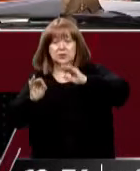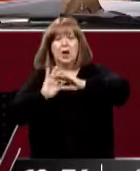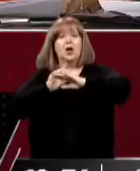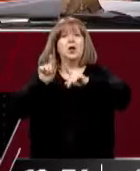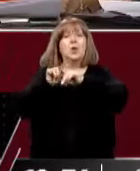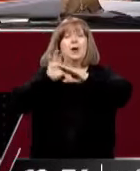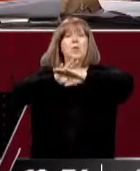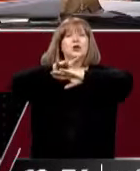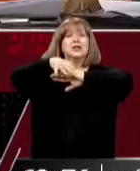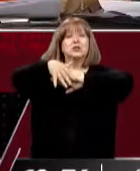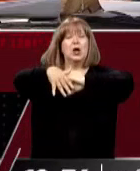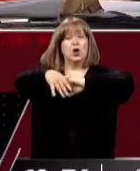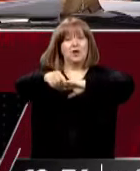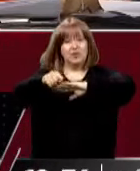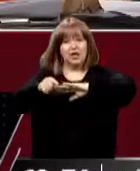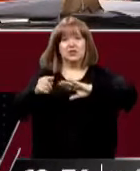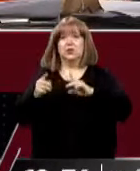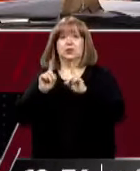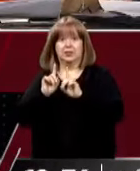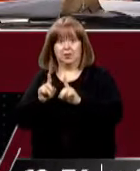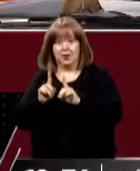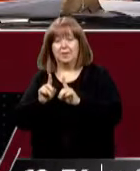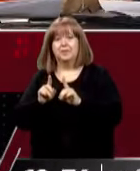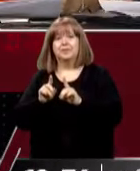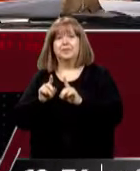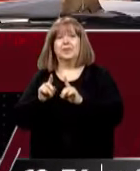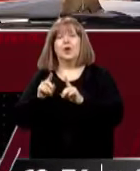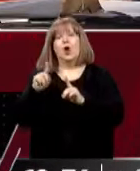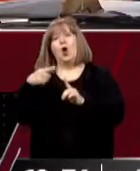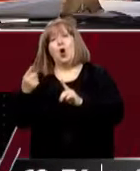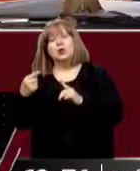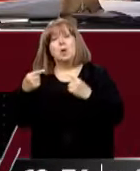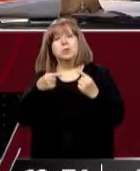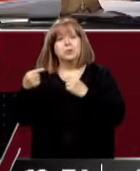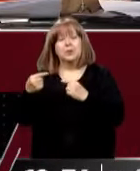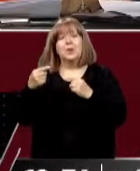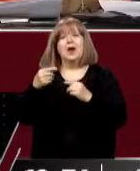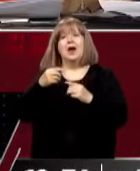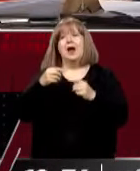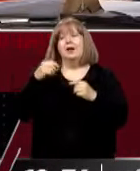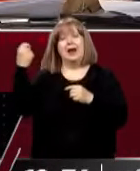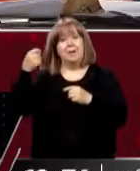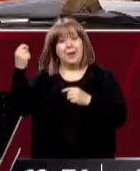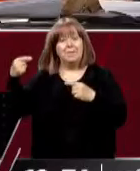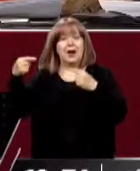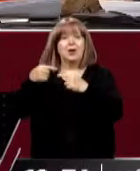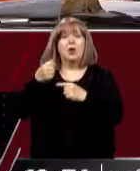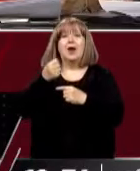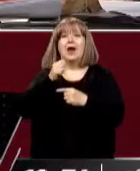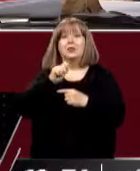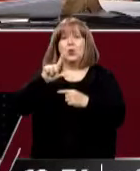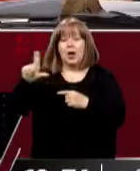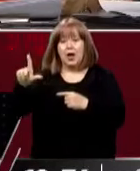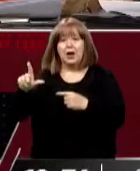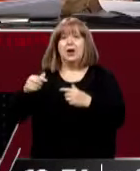Viento. Pero también se han llevado procesos de consulta con el conflicto por las aguas del Atuel con la Pampa, también hemos tenido procesos de consulta